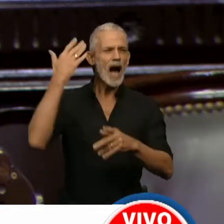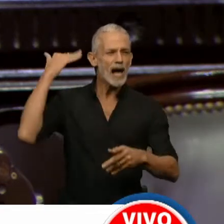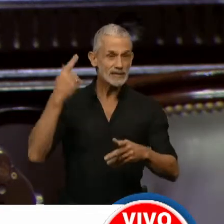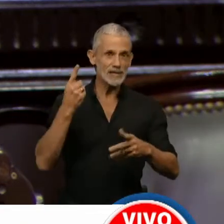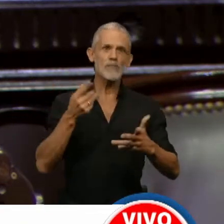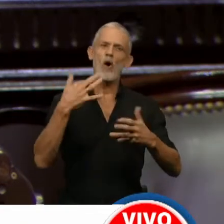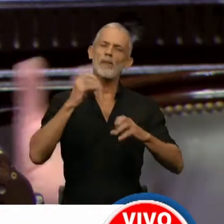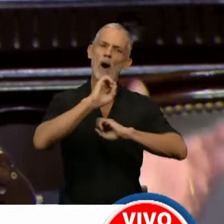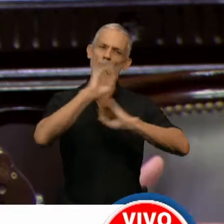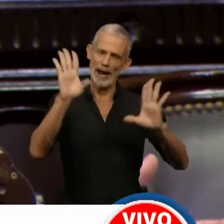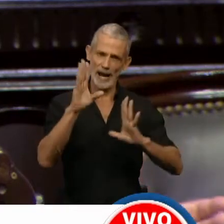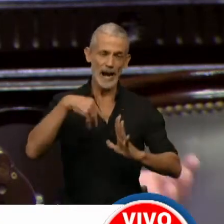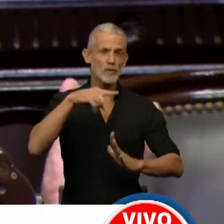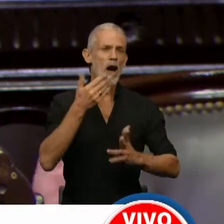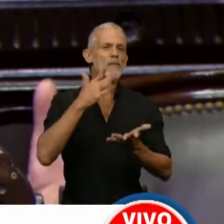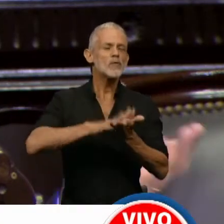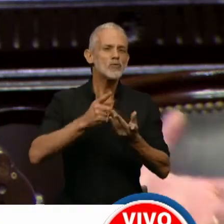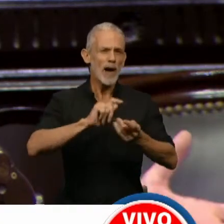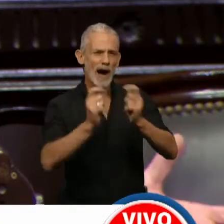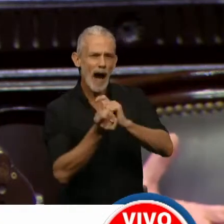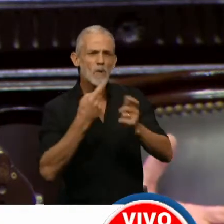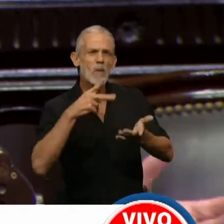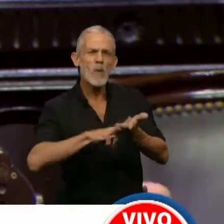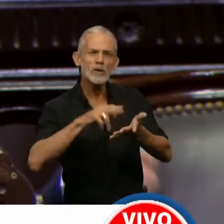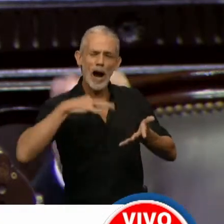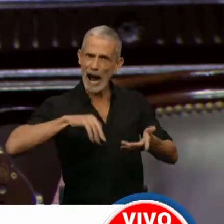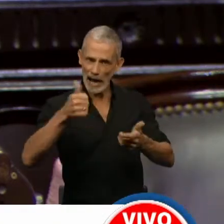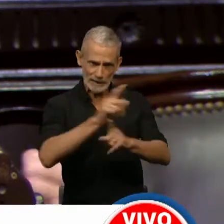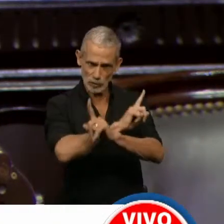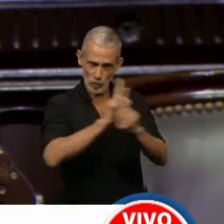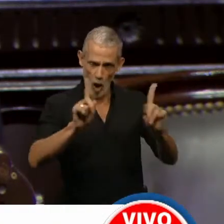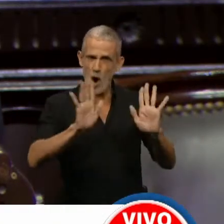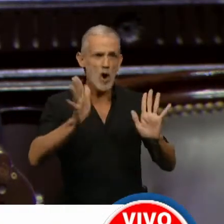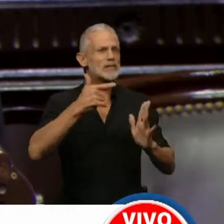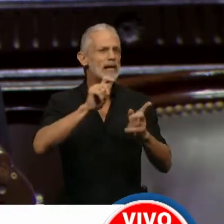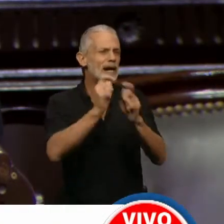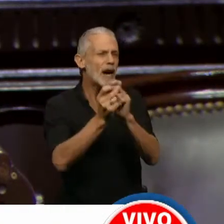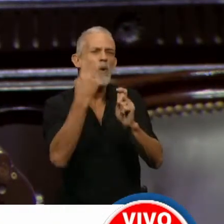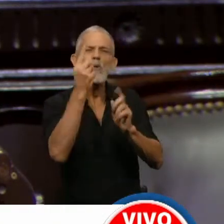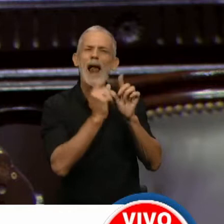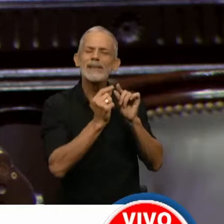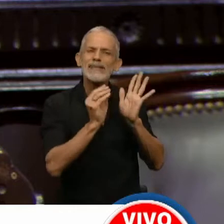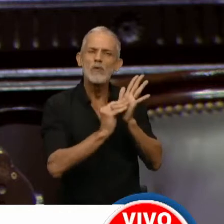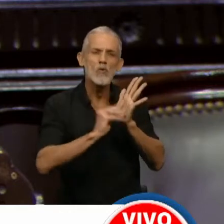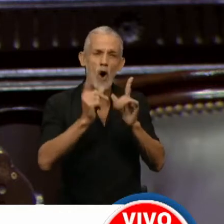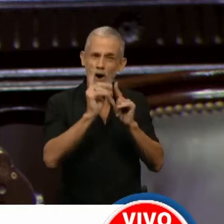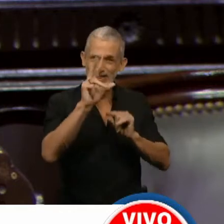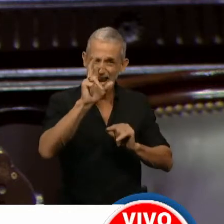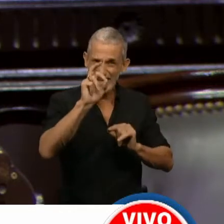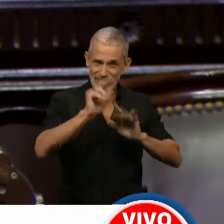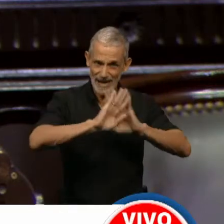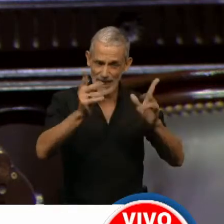dejar bien en claro que no estamos hablando de la reforma del impuesto a las ganancias. Estamos hablando de la modificación de un artículo, el artículo